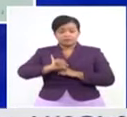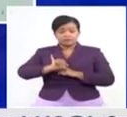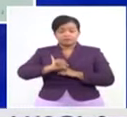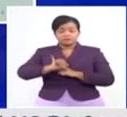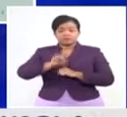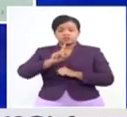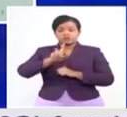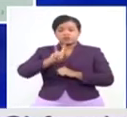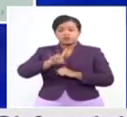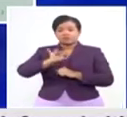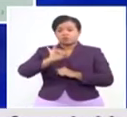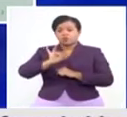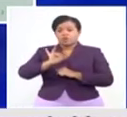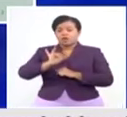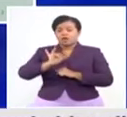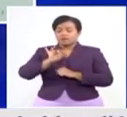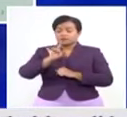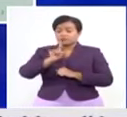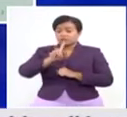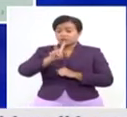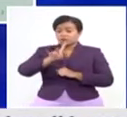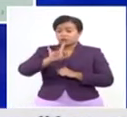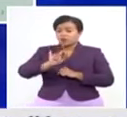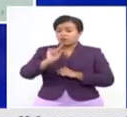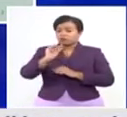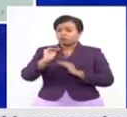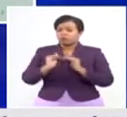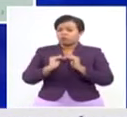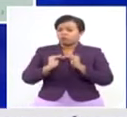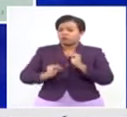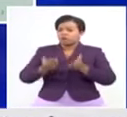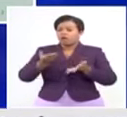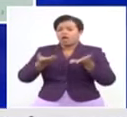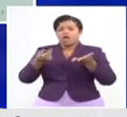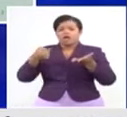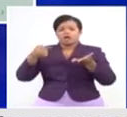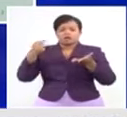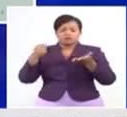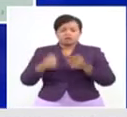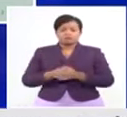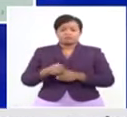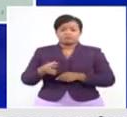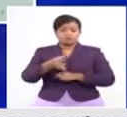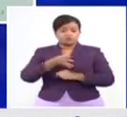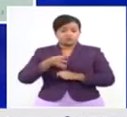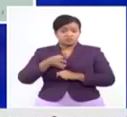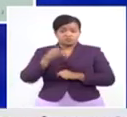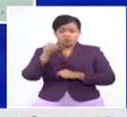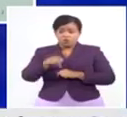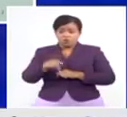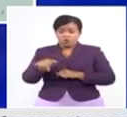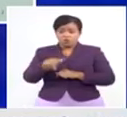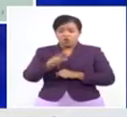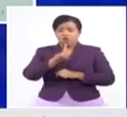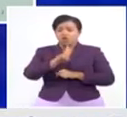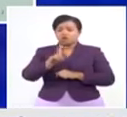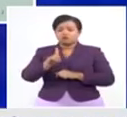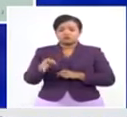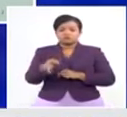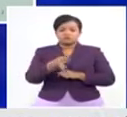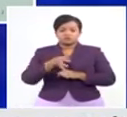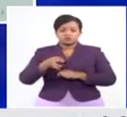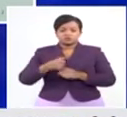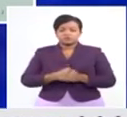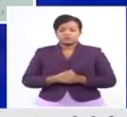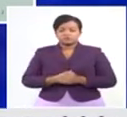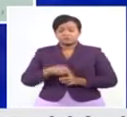casos menos en relación con la jornada de ayer, con una transmisión presente hoy también en sus 11 municipios. San